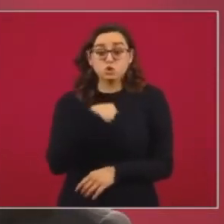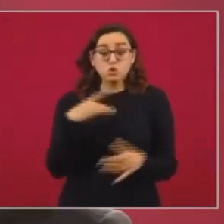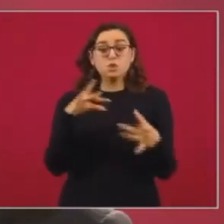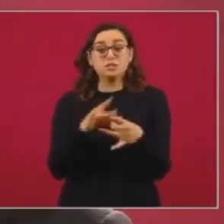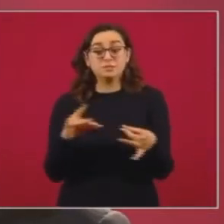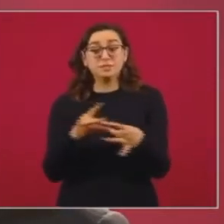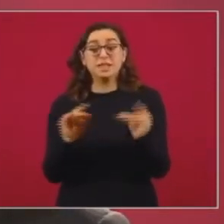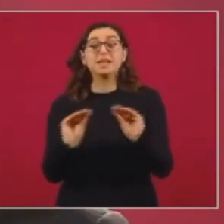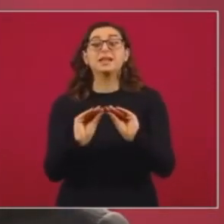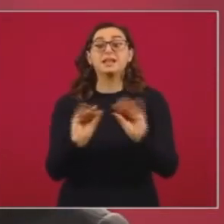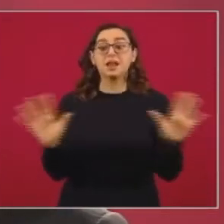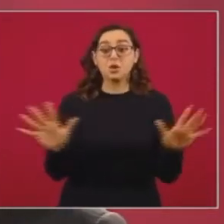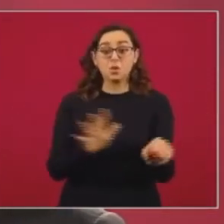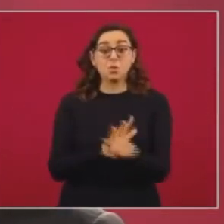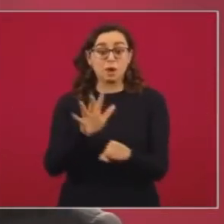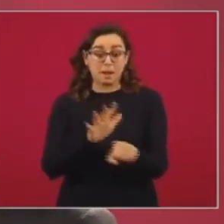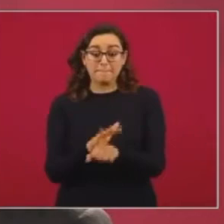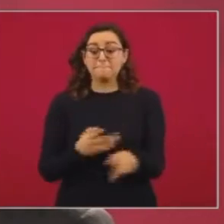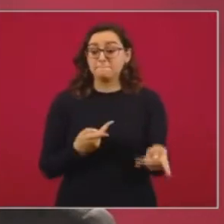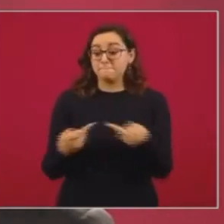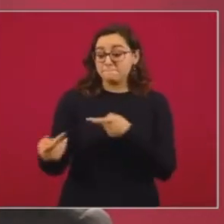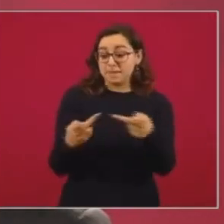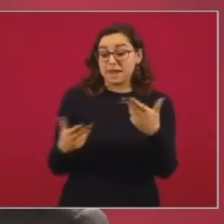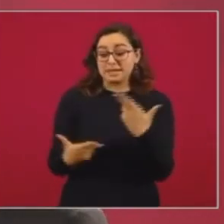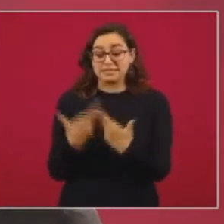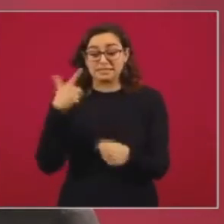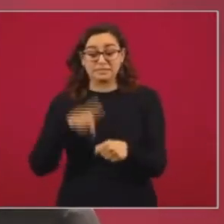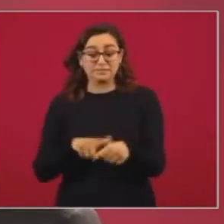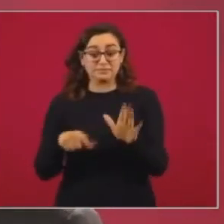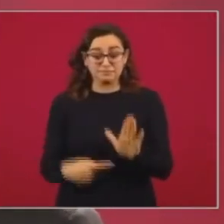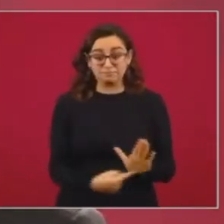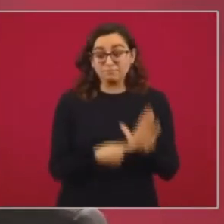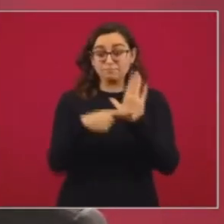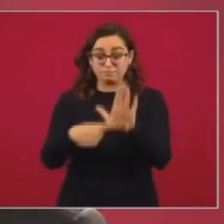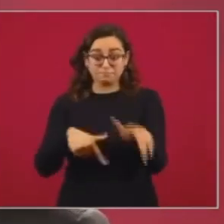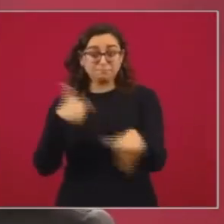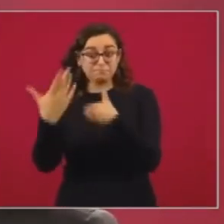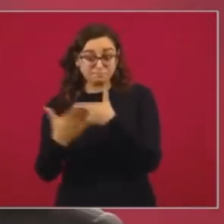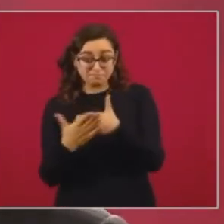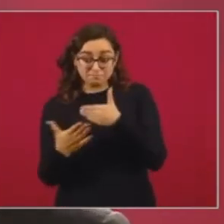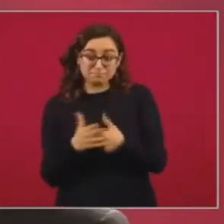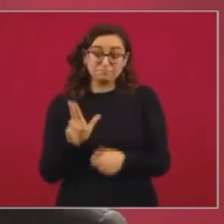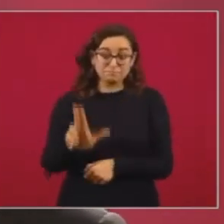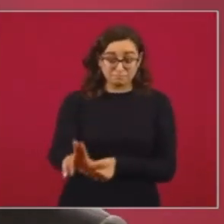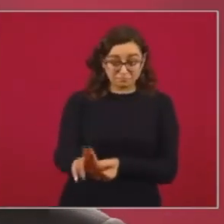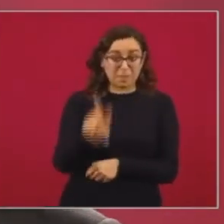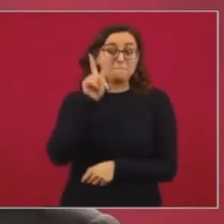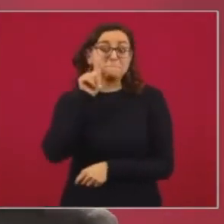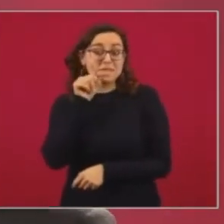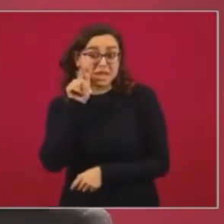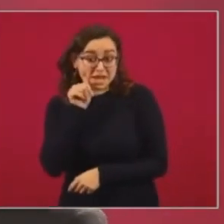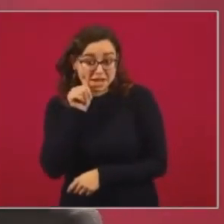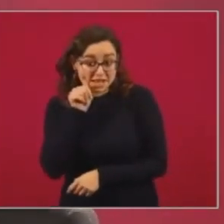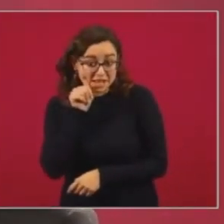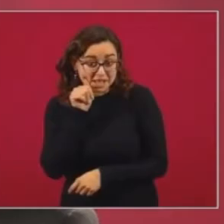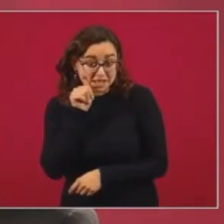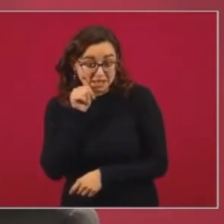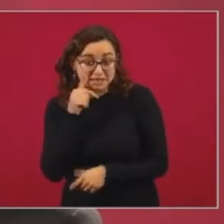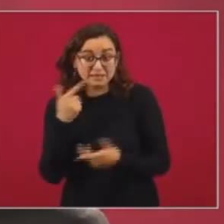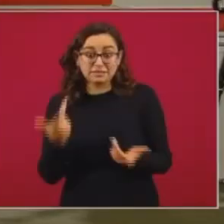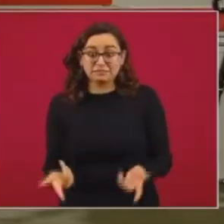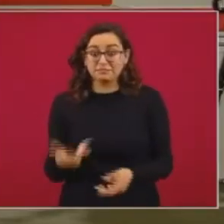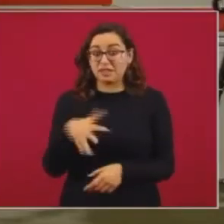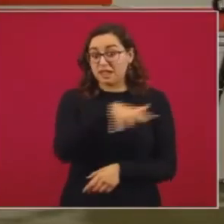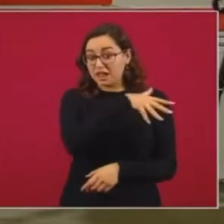que presentaríamos el Plan Nacional. Y dije precisamente en el próximo Pulso de la Salud, que es mañana. Y di los términos